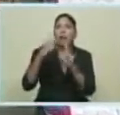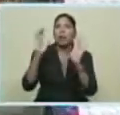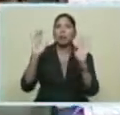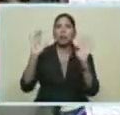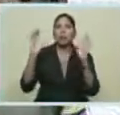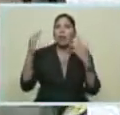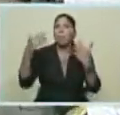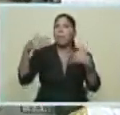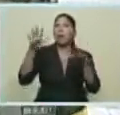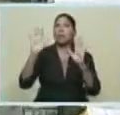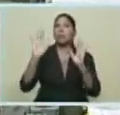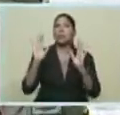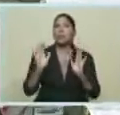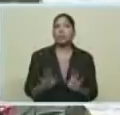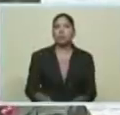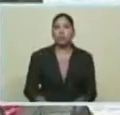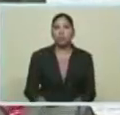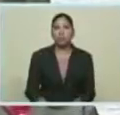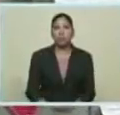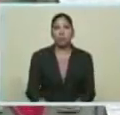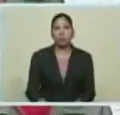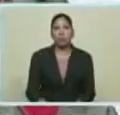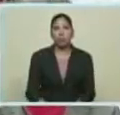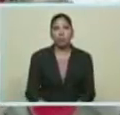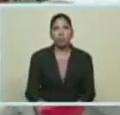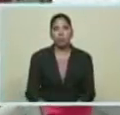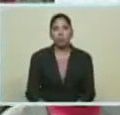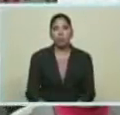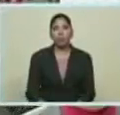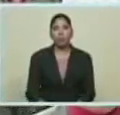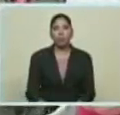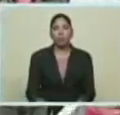Y más allá, al enaltecimiento